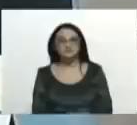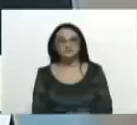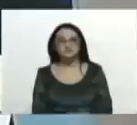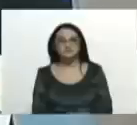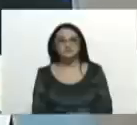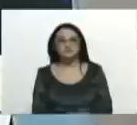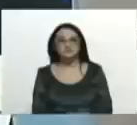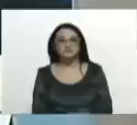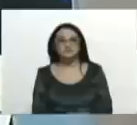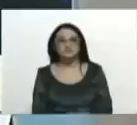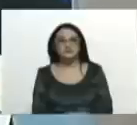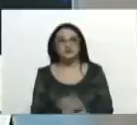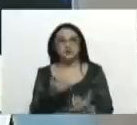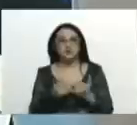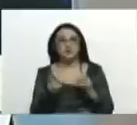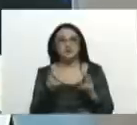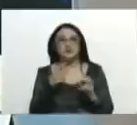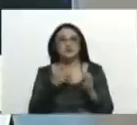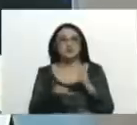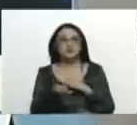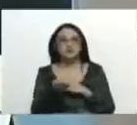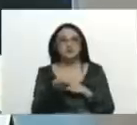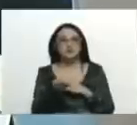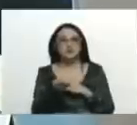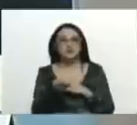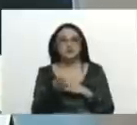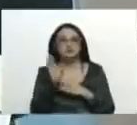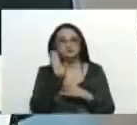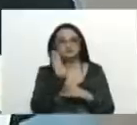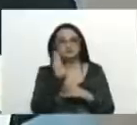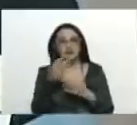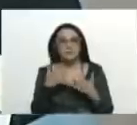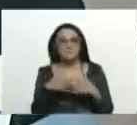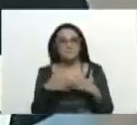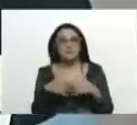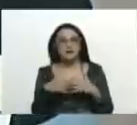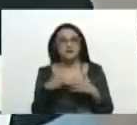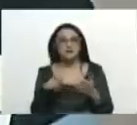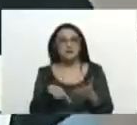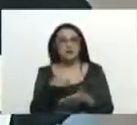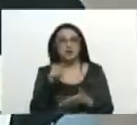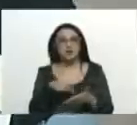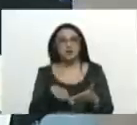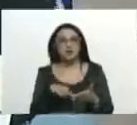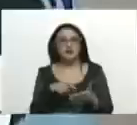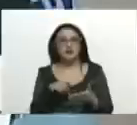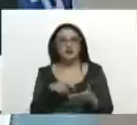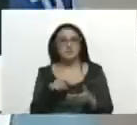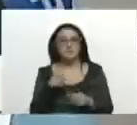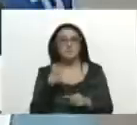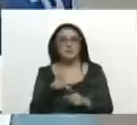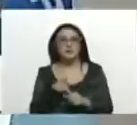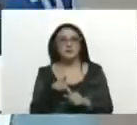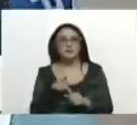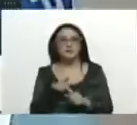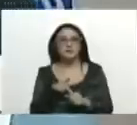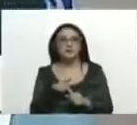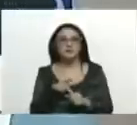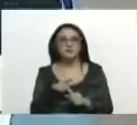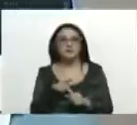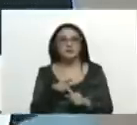Y por último el caso de solicitud de soborno a empresa para contratar con pedevesa es decir